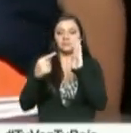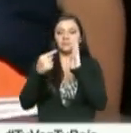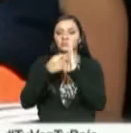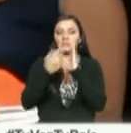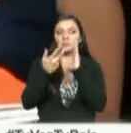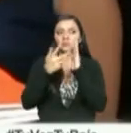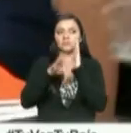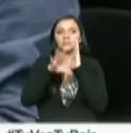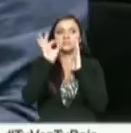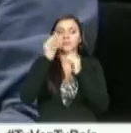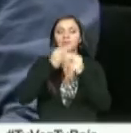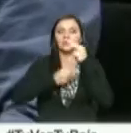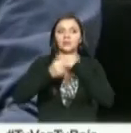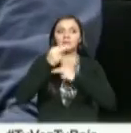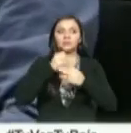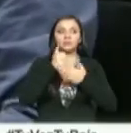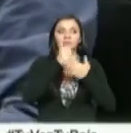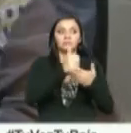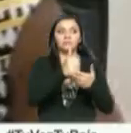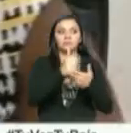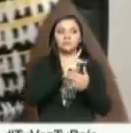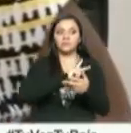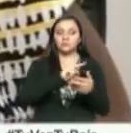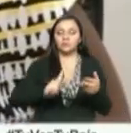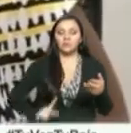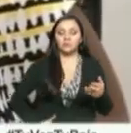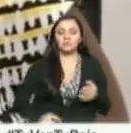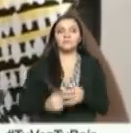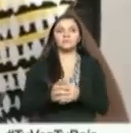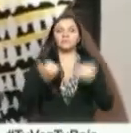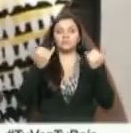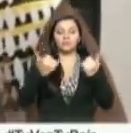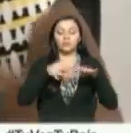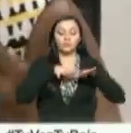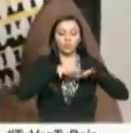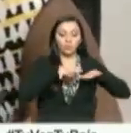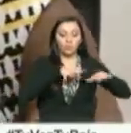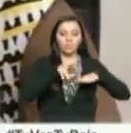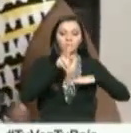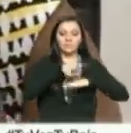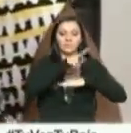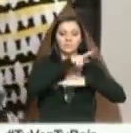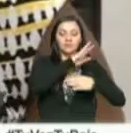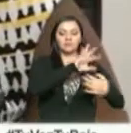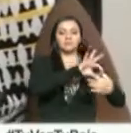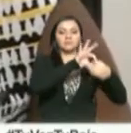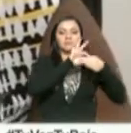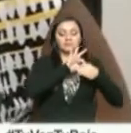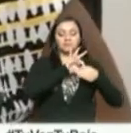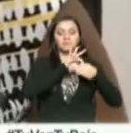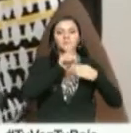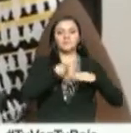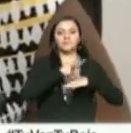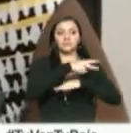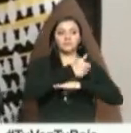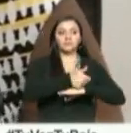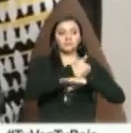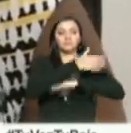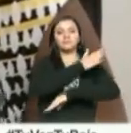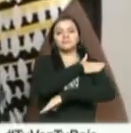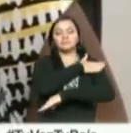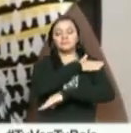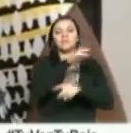para obtener negocios en beneficio propio. Estamos ya coordinando con Fiscalía, el señor fiscal también lo ha dicho, en el tema de a través